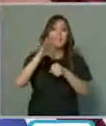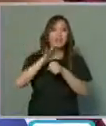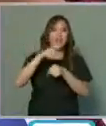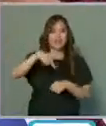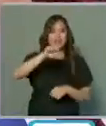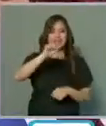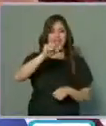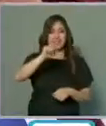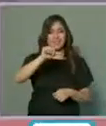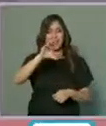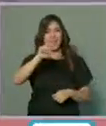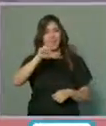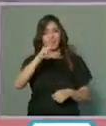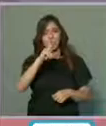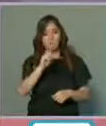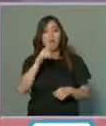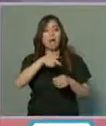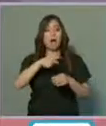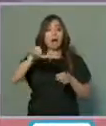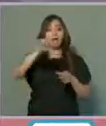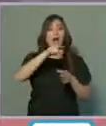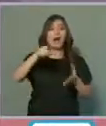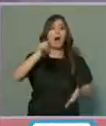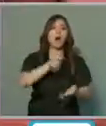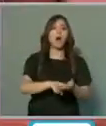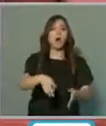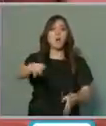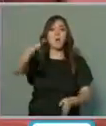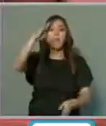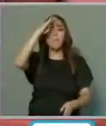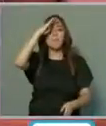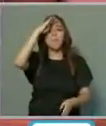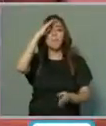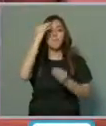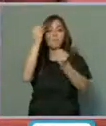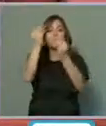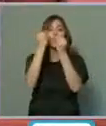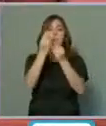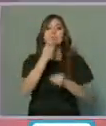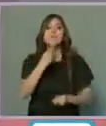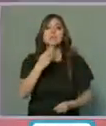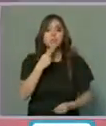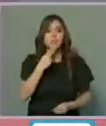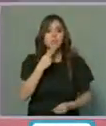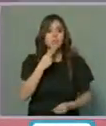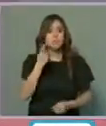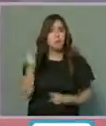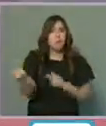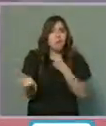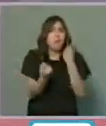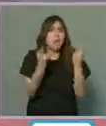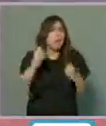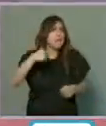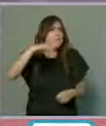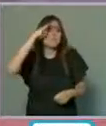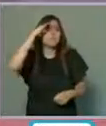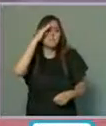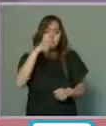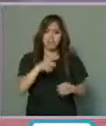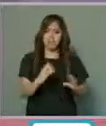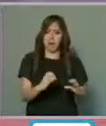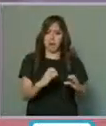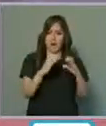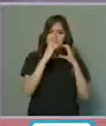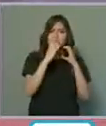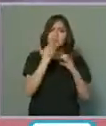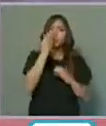tiene una muy importante cantidad de azúcar, por ejemplo. Ok. Entonces, nosotros estamos pensando que estamos comiendo un alimento